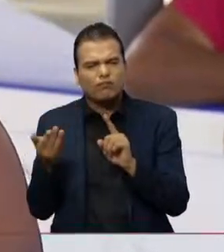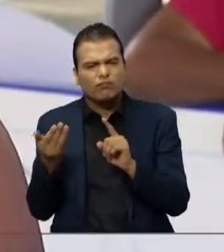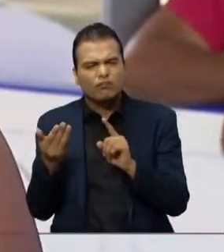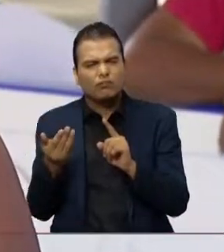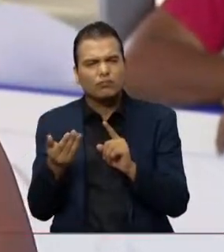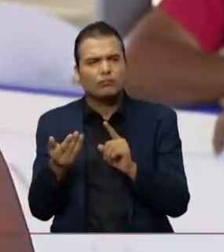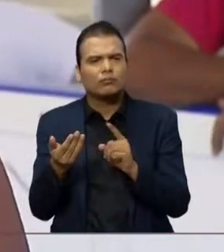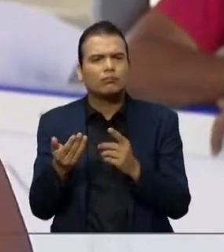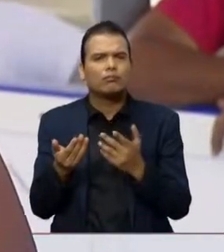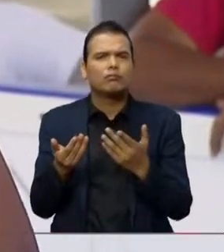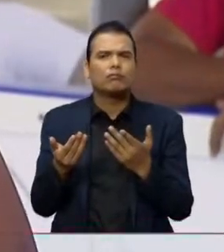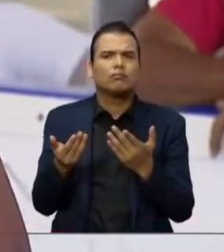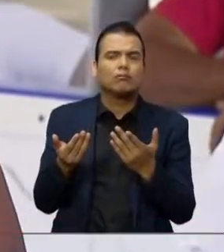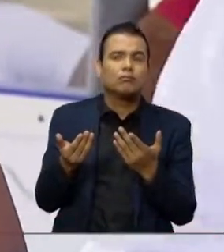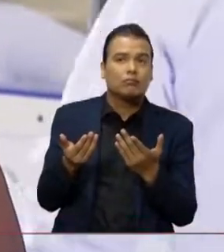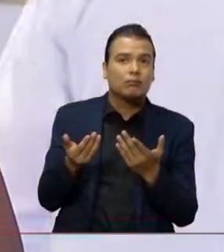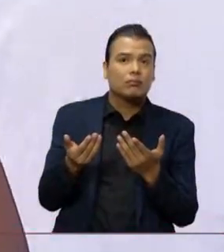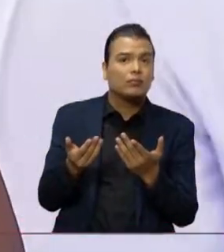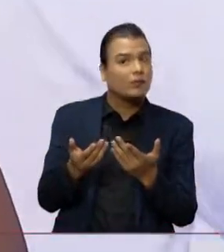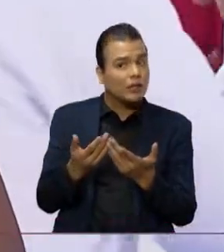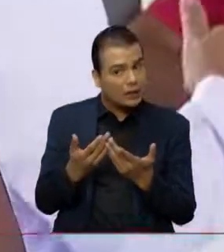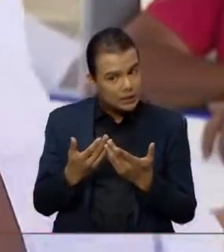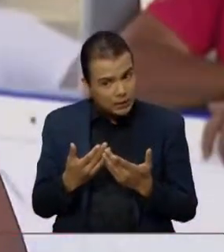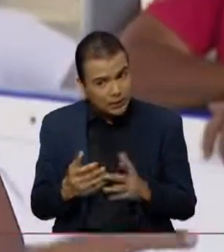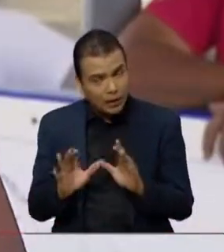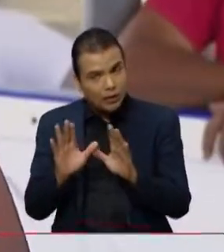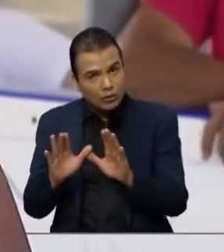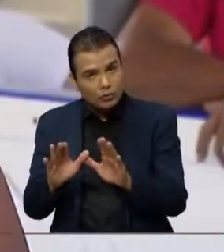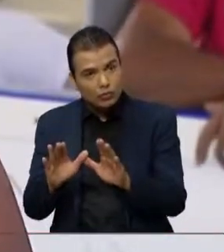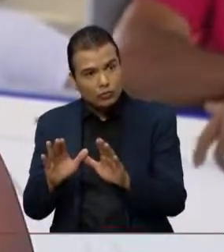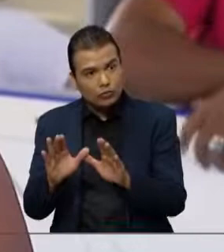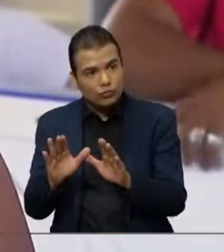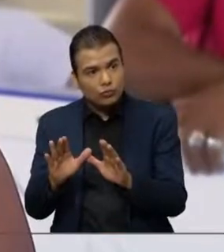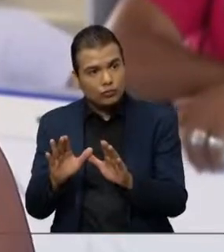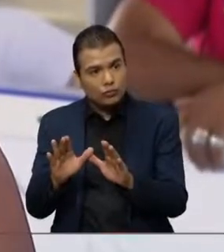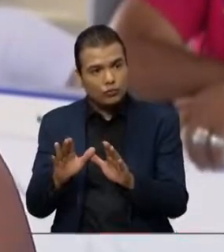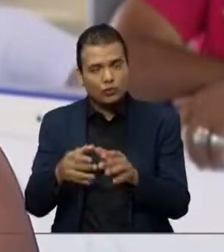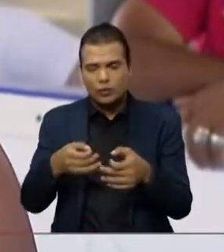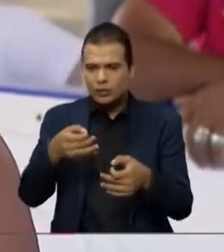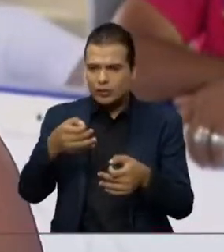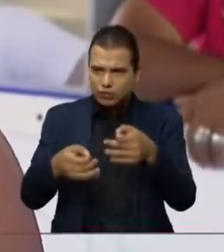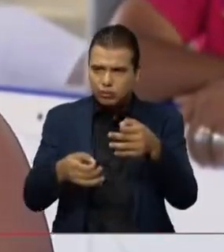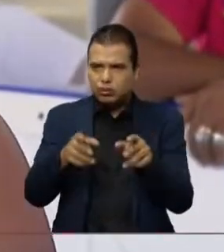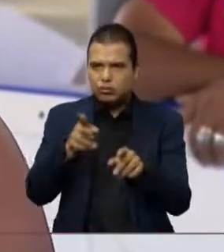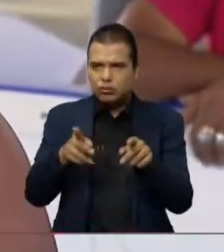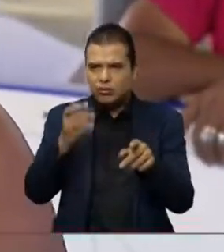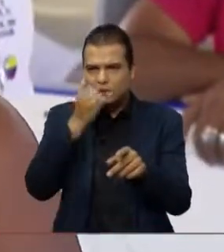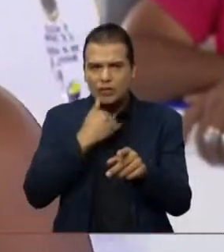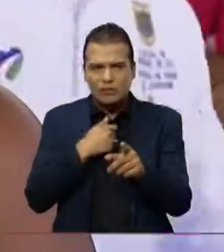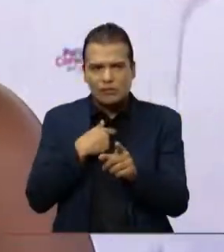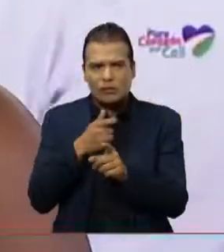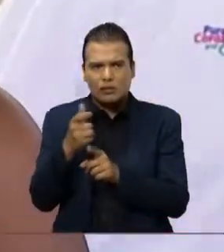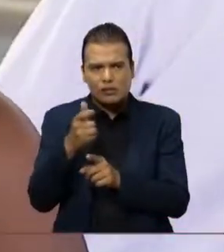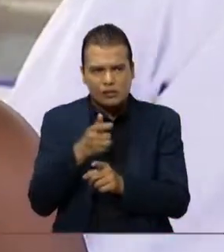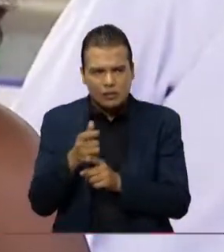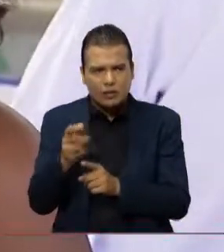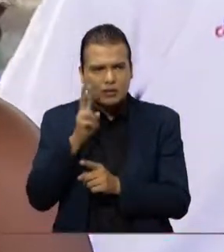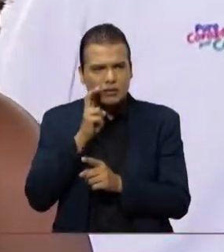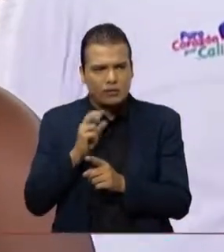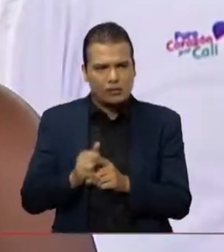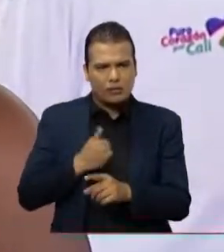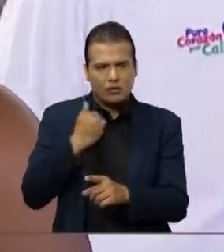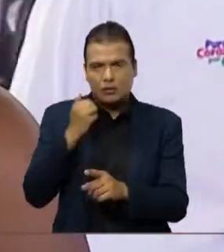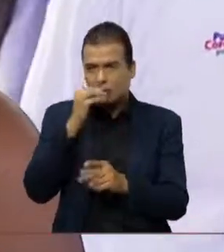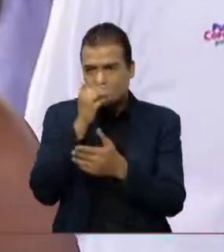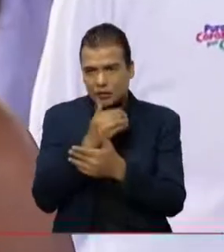de cómo vamos a empezar a que sea efectivo la judicialización, para que judicialicen a los que abusan de nuestros